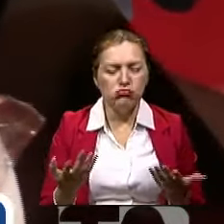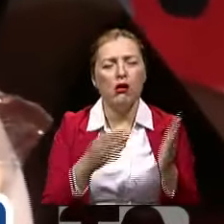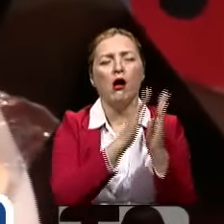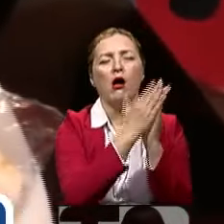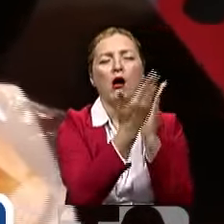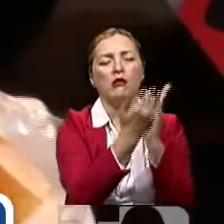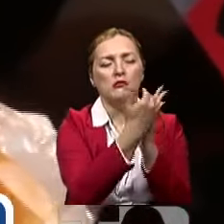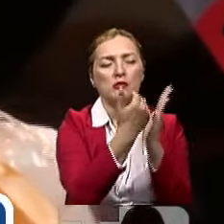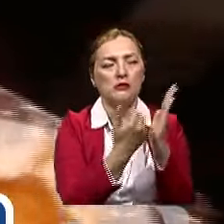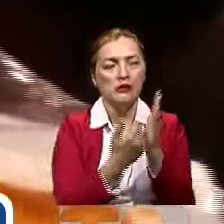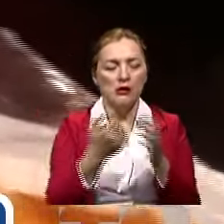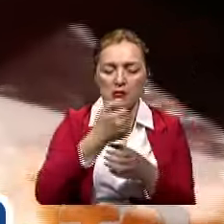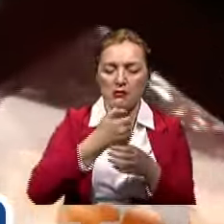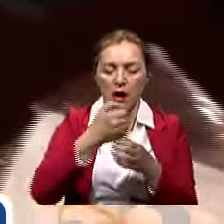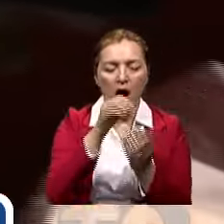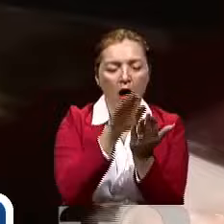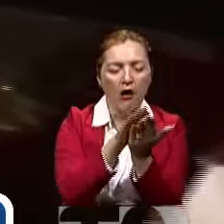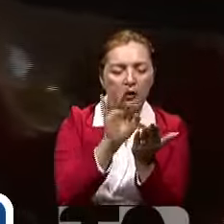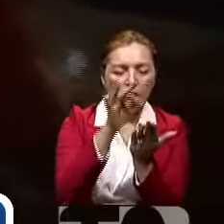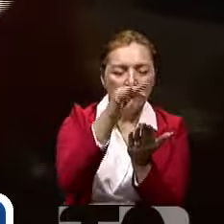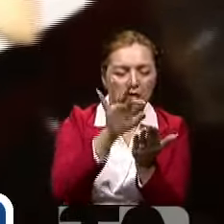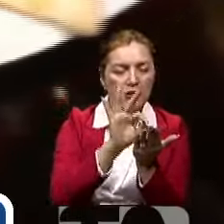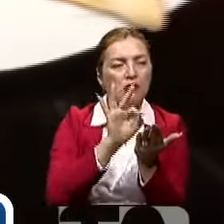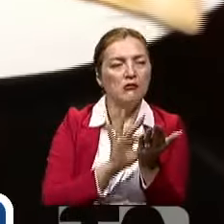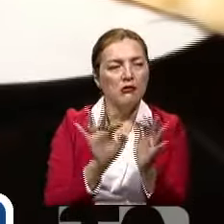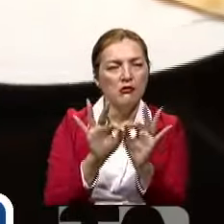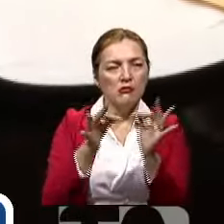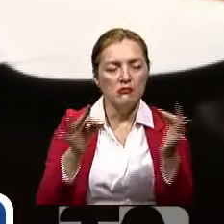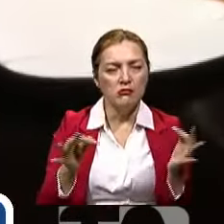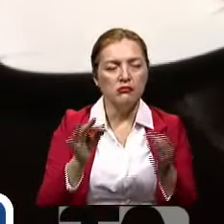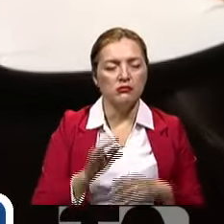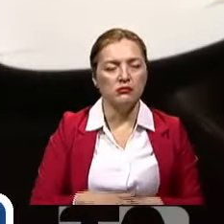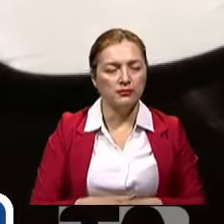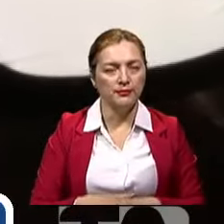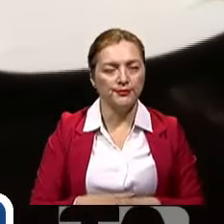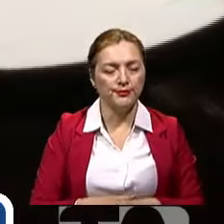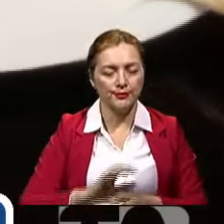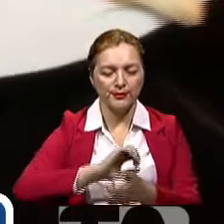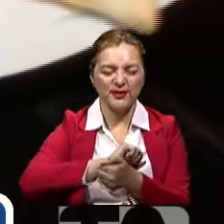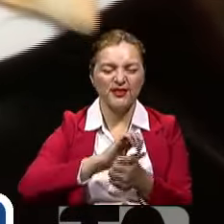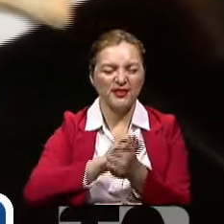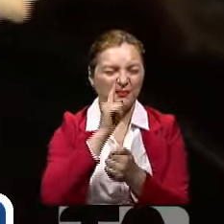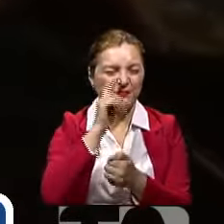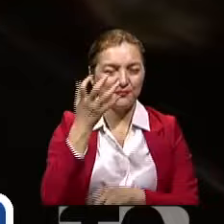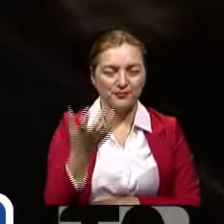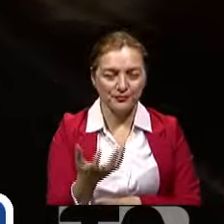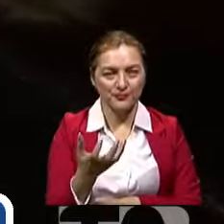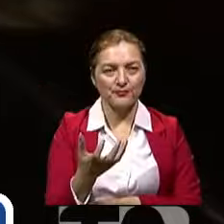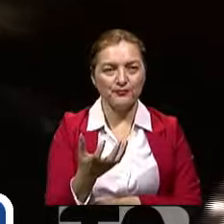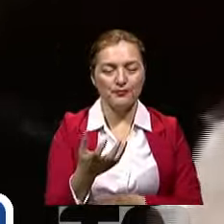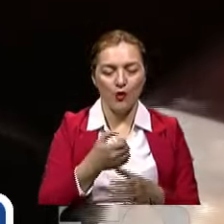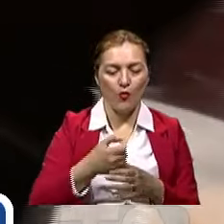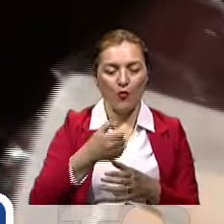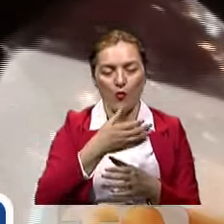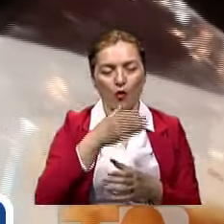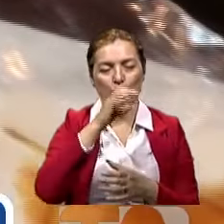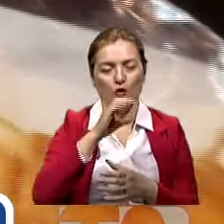tenemos café con humitas también, bueno, quesadillas, morocho, empanadas,